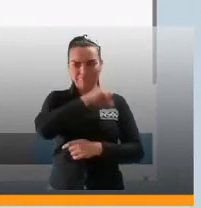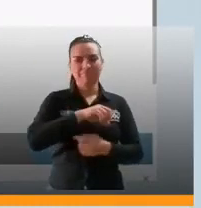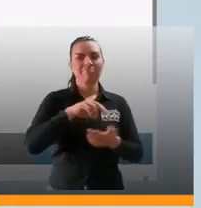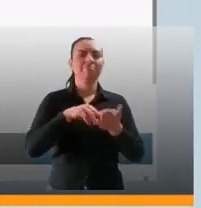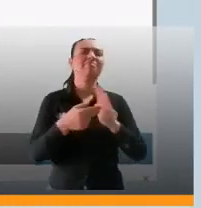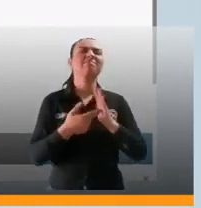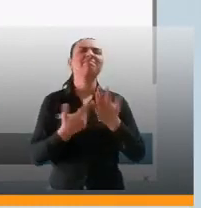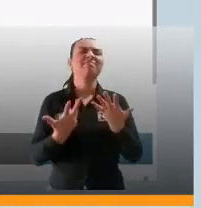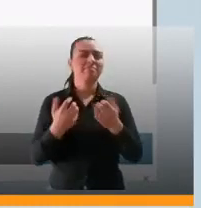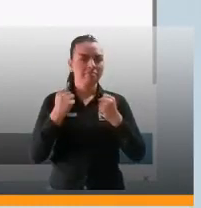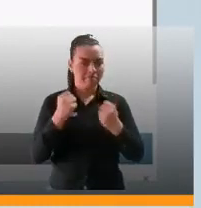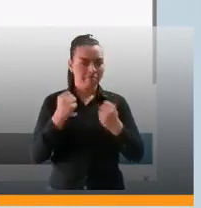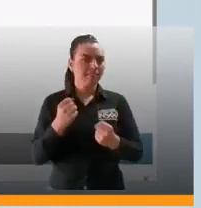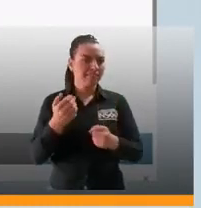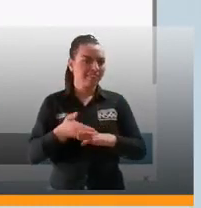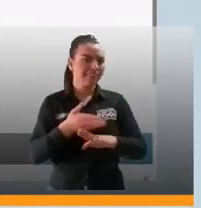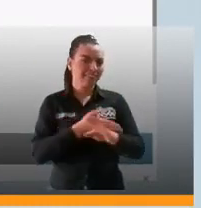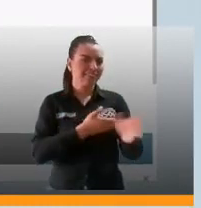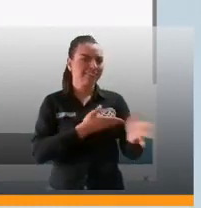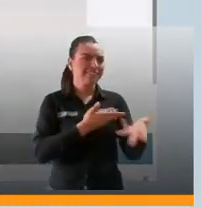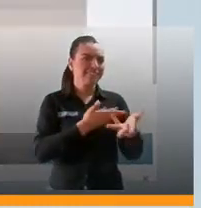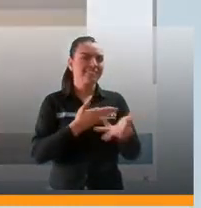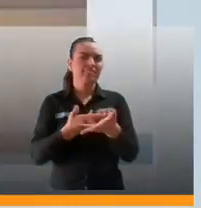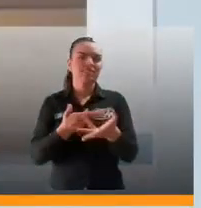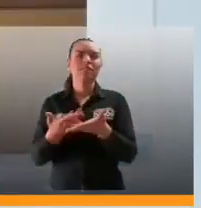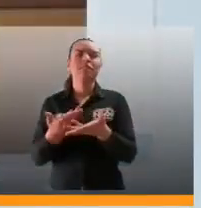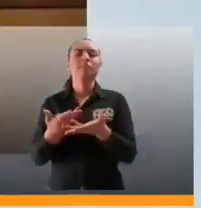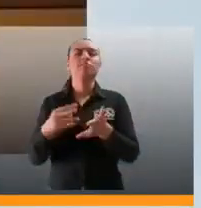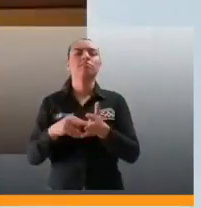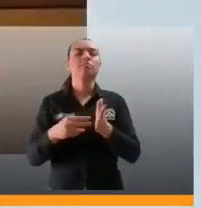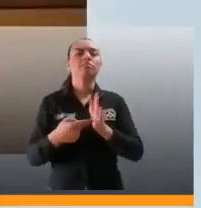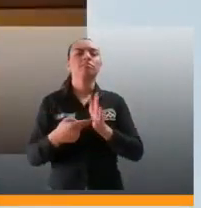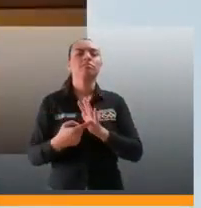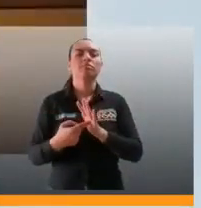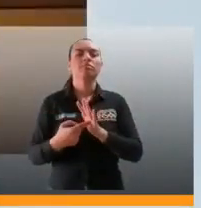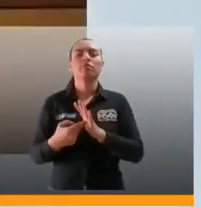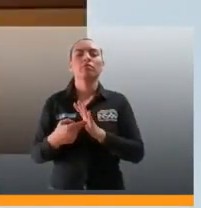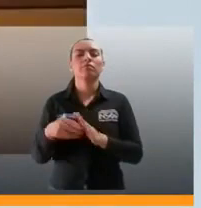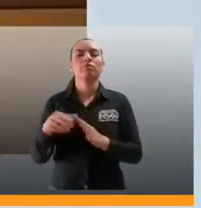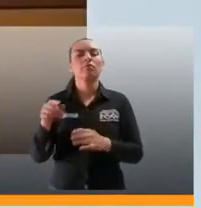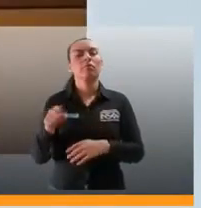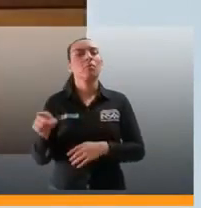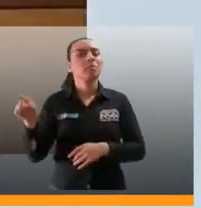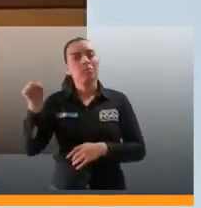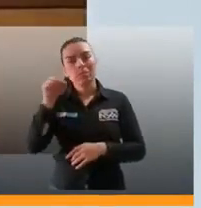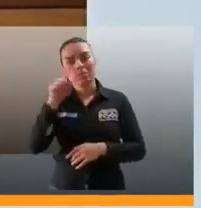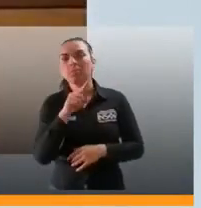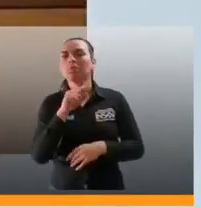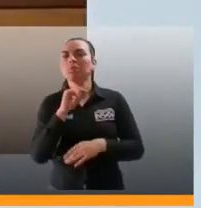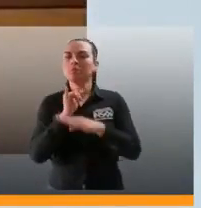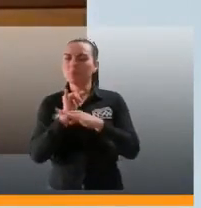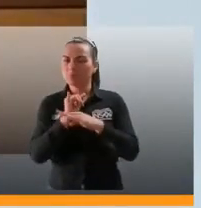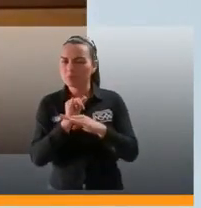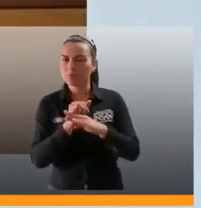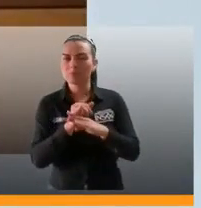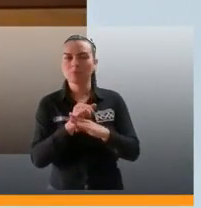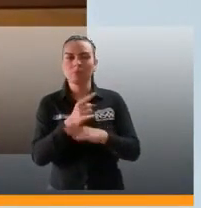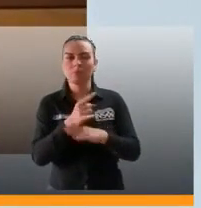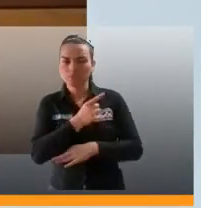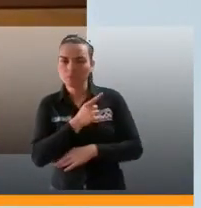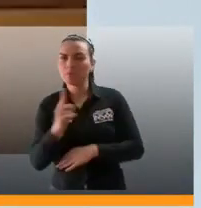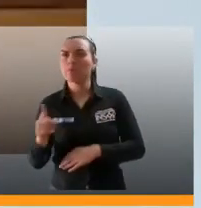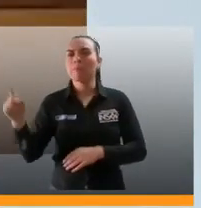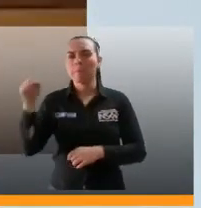hemos discutido y los temas que a los profesores y en general a las organizaciones de educación nos cuestionan en estos